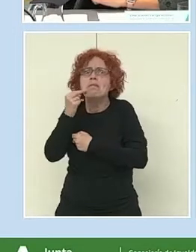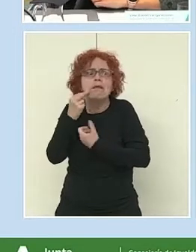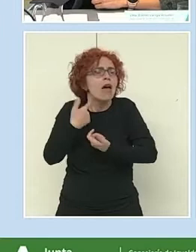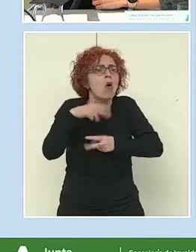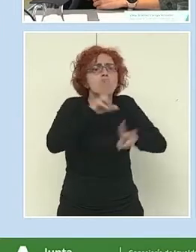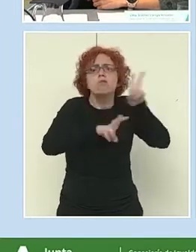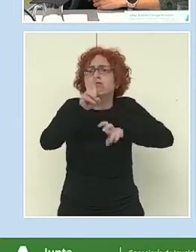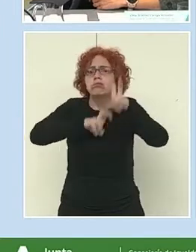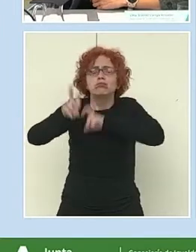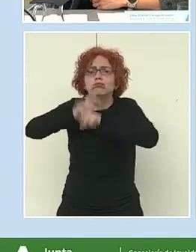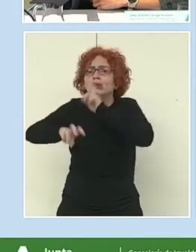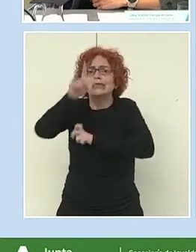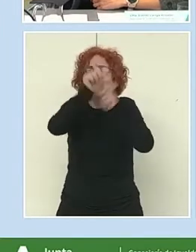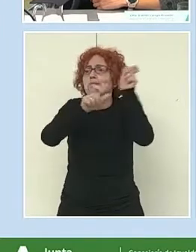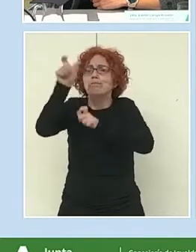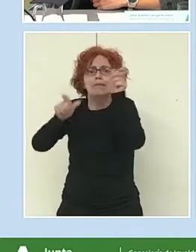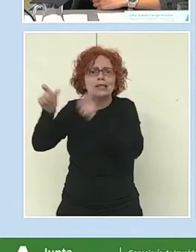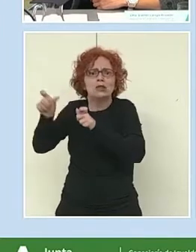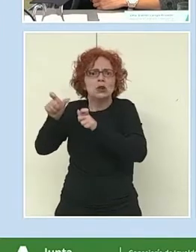Son muchísimas